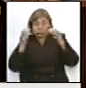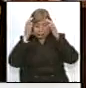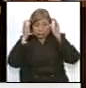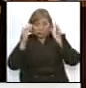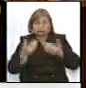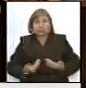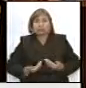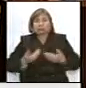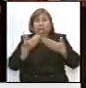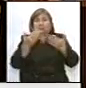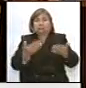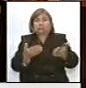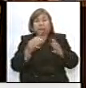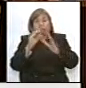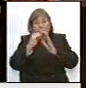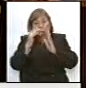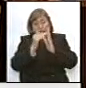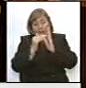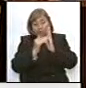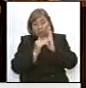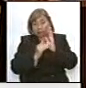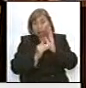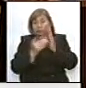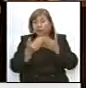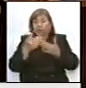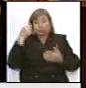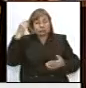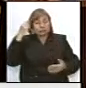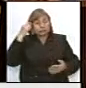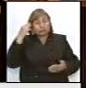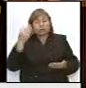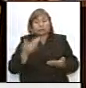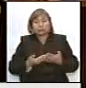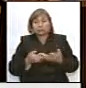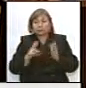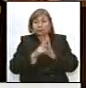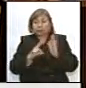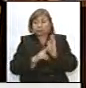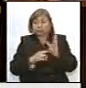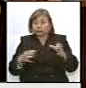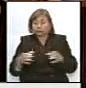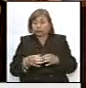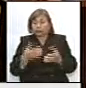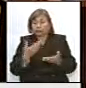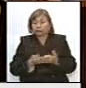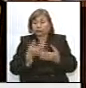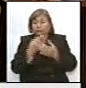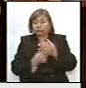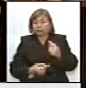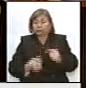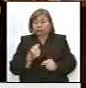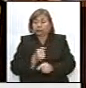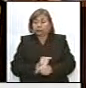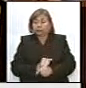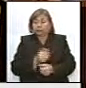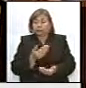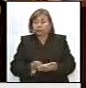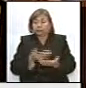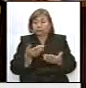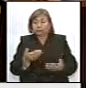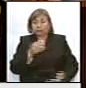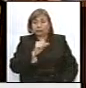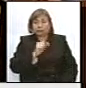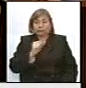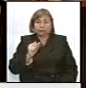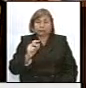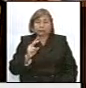otorgar, dentro del marco de lo establecido en la Constitución Política del Perú y el Reglamento del Congreso, la cuestión de confianza planteada por el señor